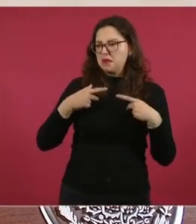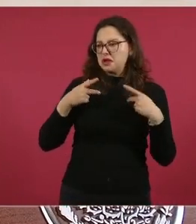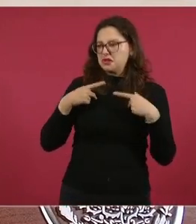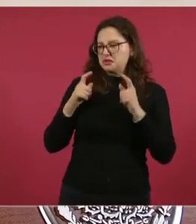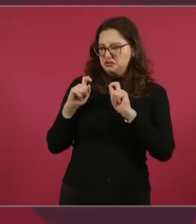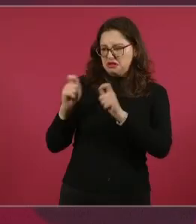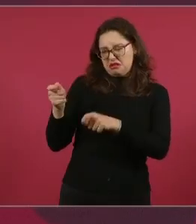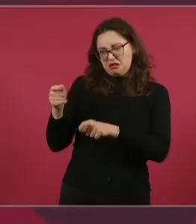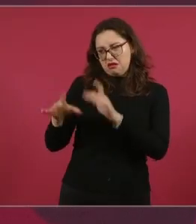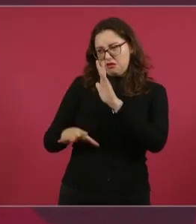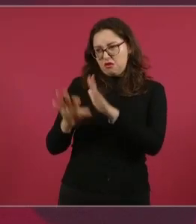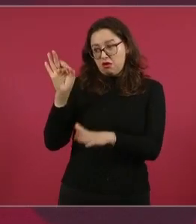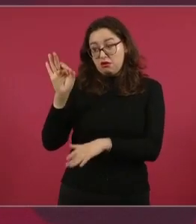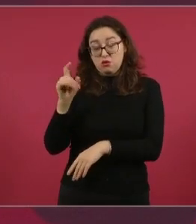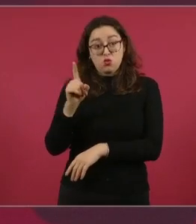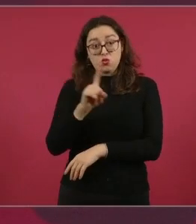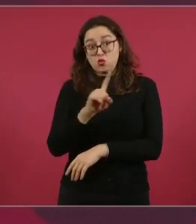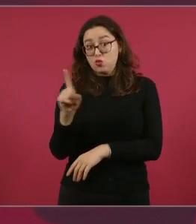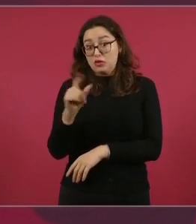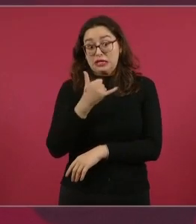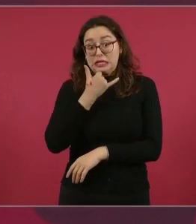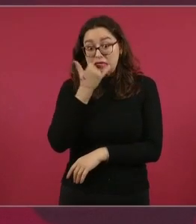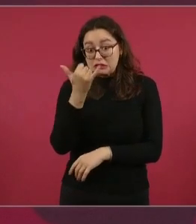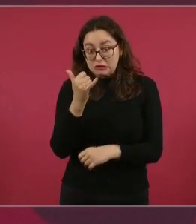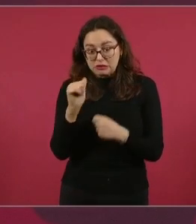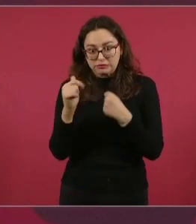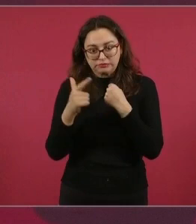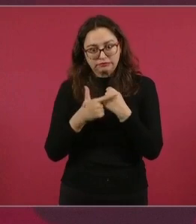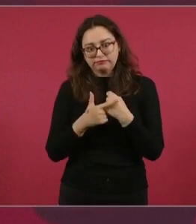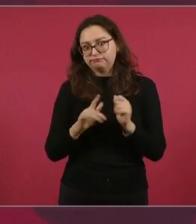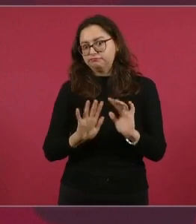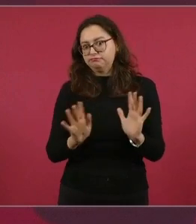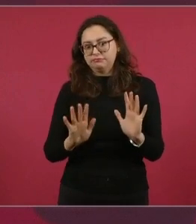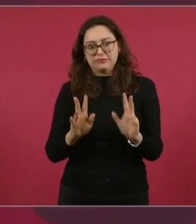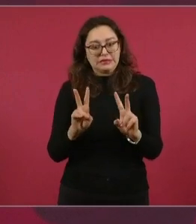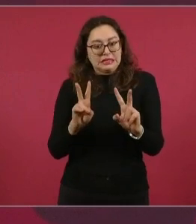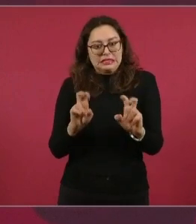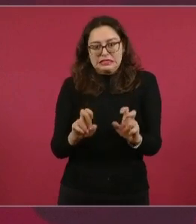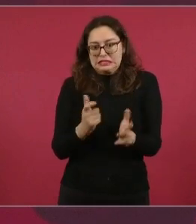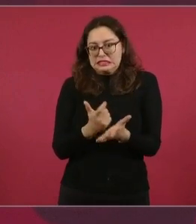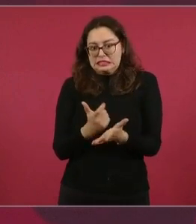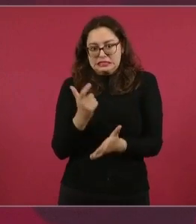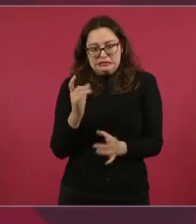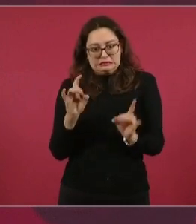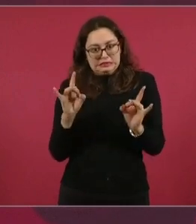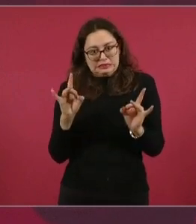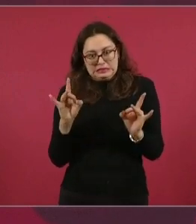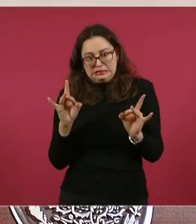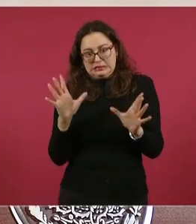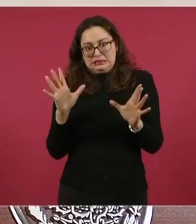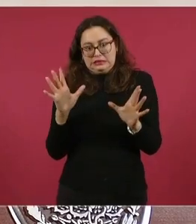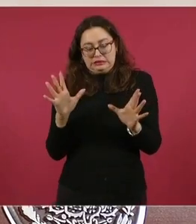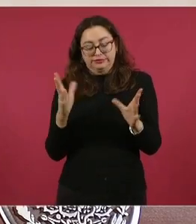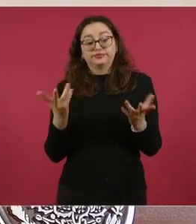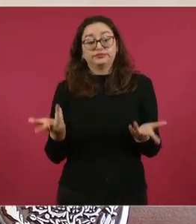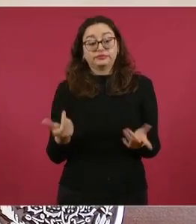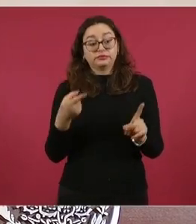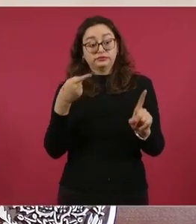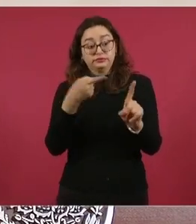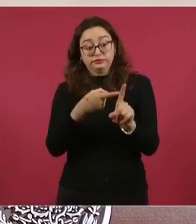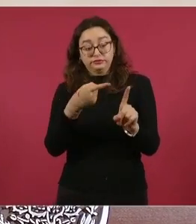en un tema así. Y vaya que cuando se llega a general de división es porque ya se